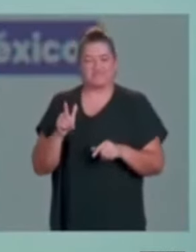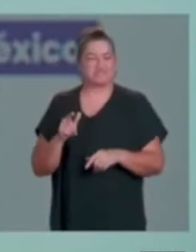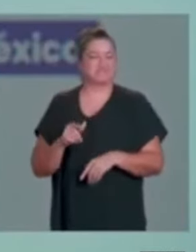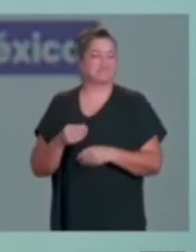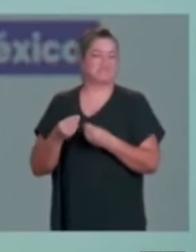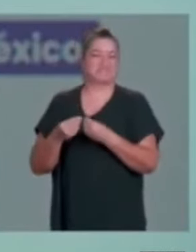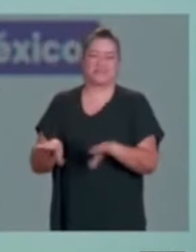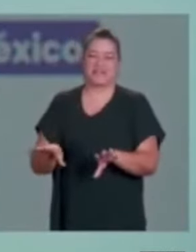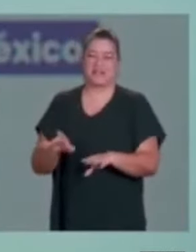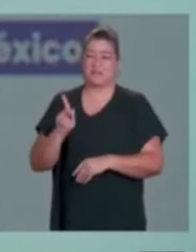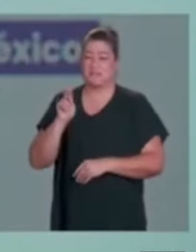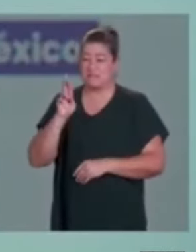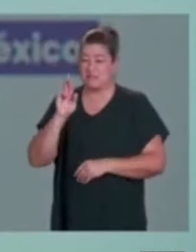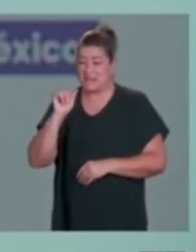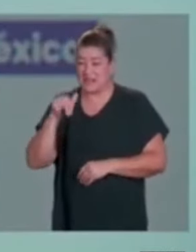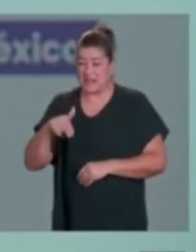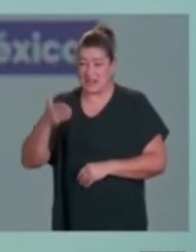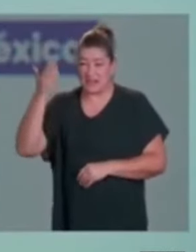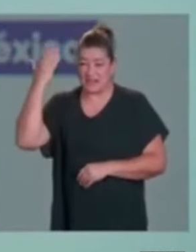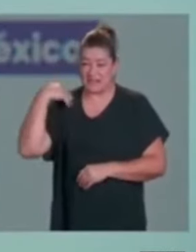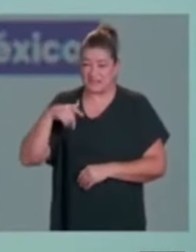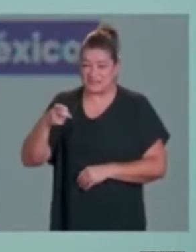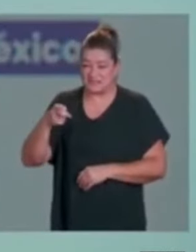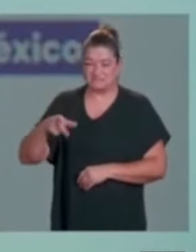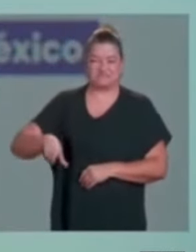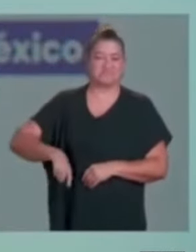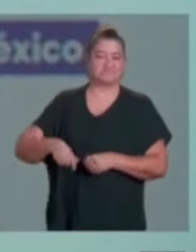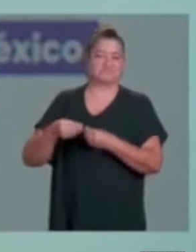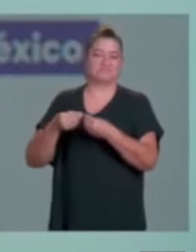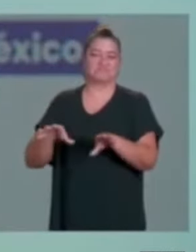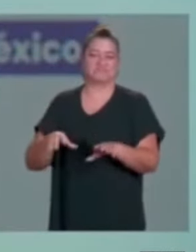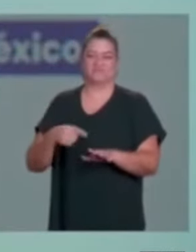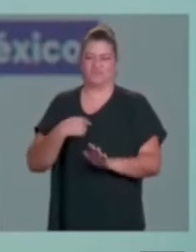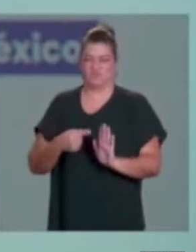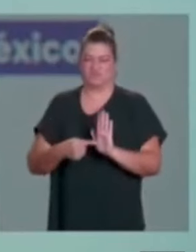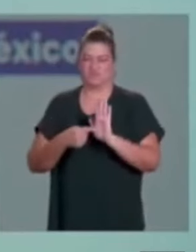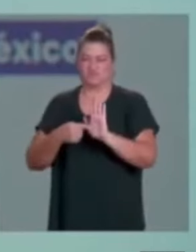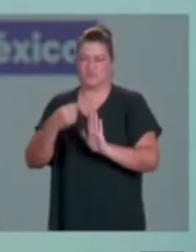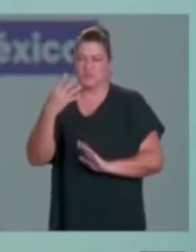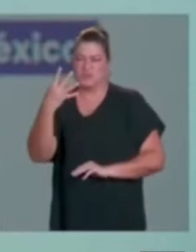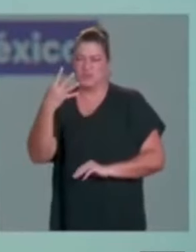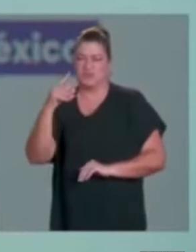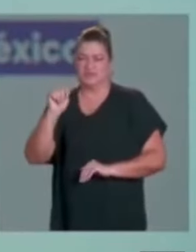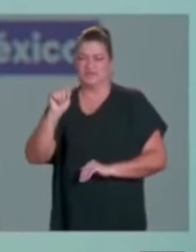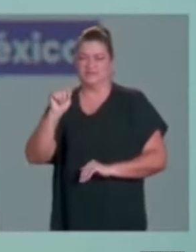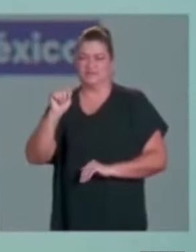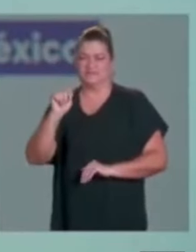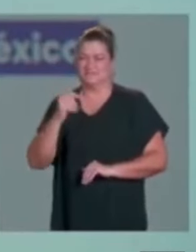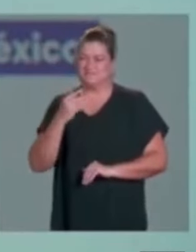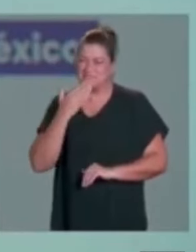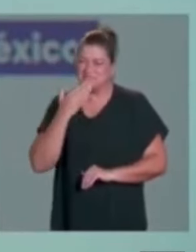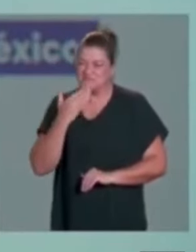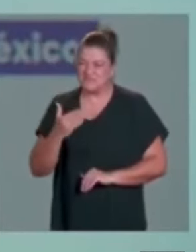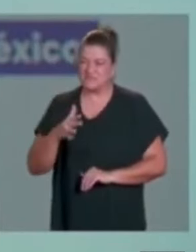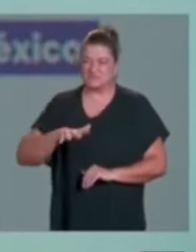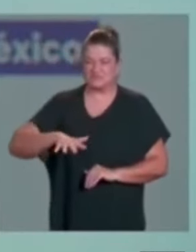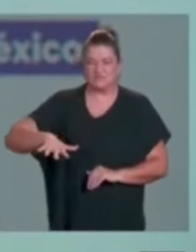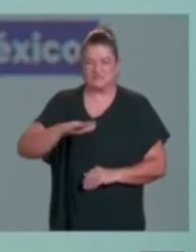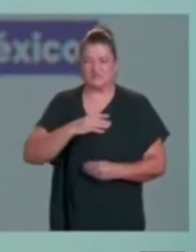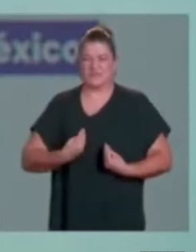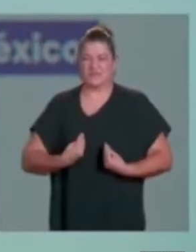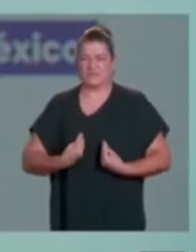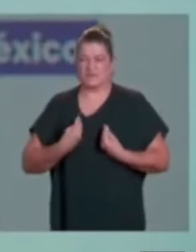fracasó. Estamos hablando de la cuarta transformación de la vida pública, que ha dado bienestar al pueblo de México, que